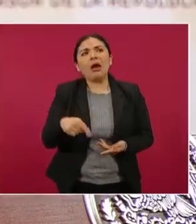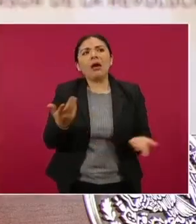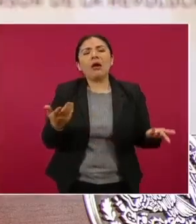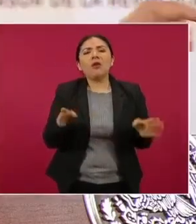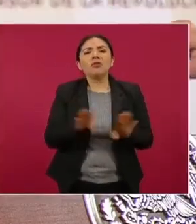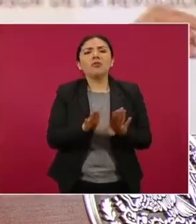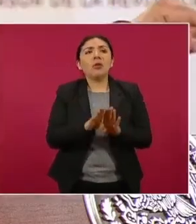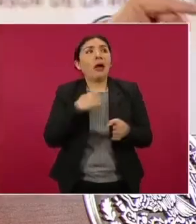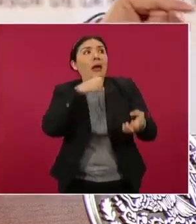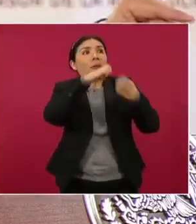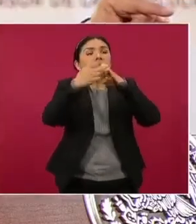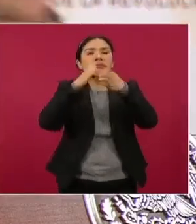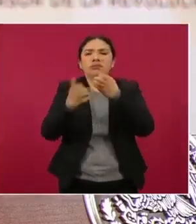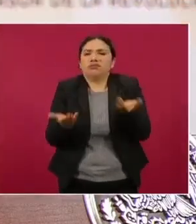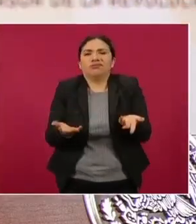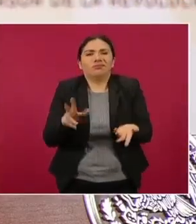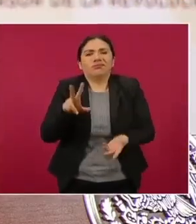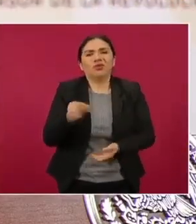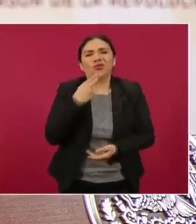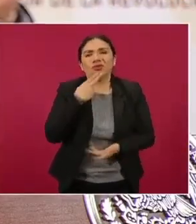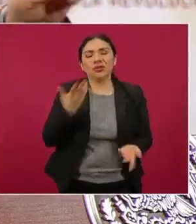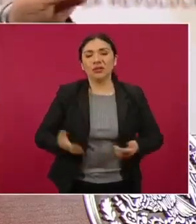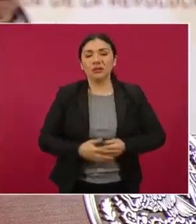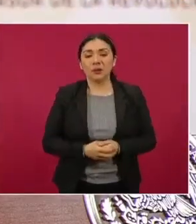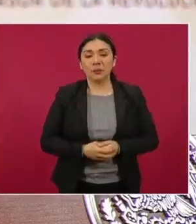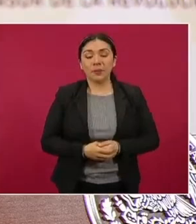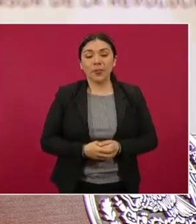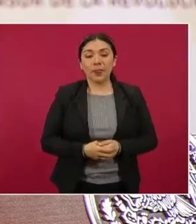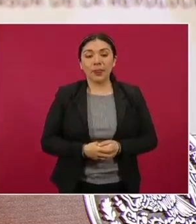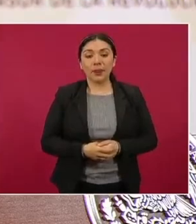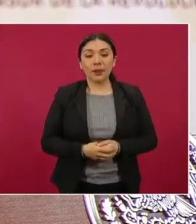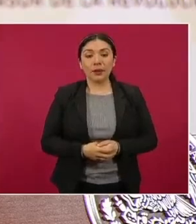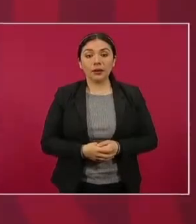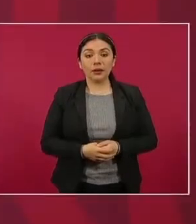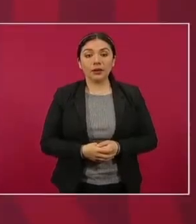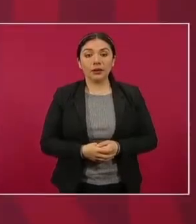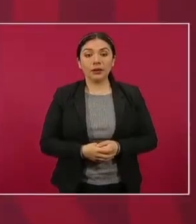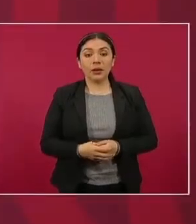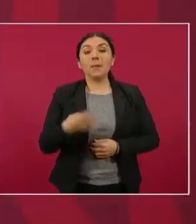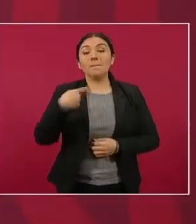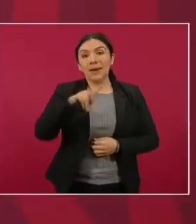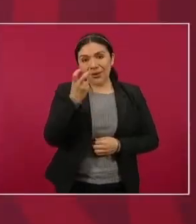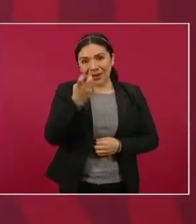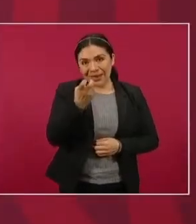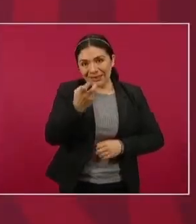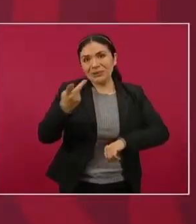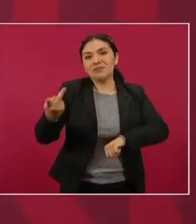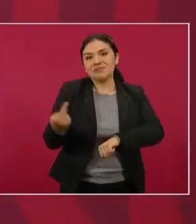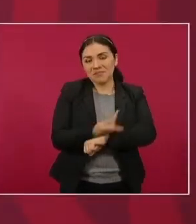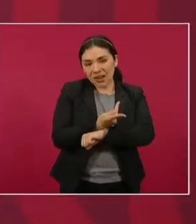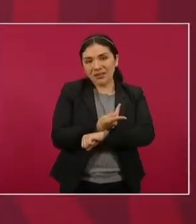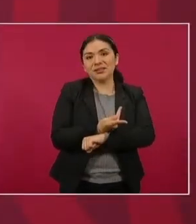pero eso es lo que and age